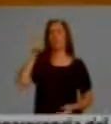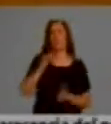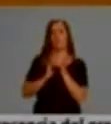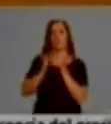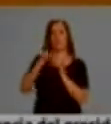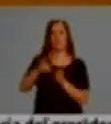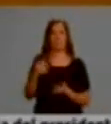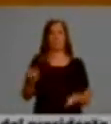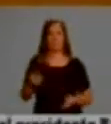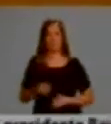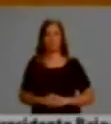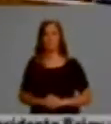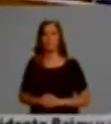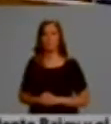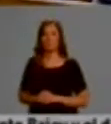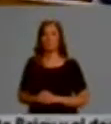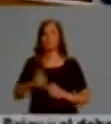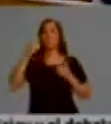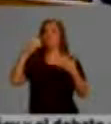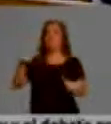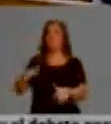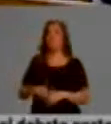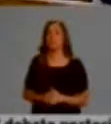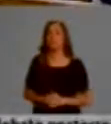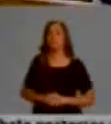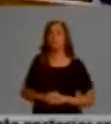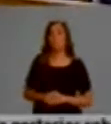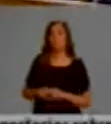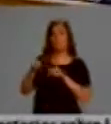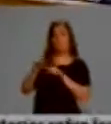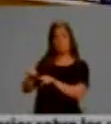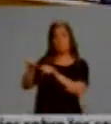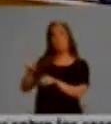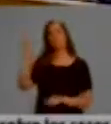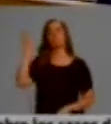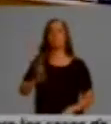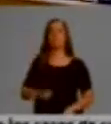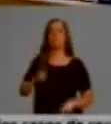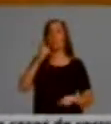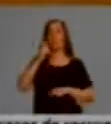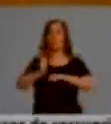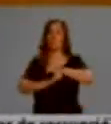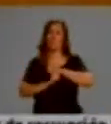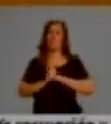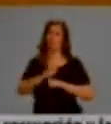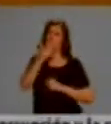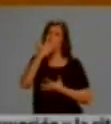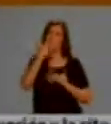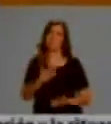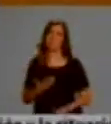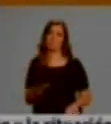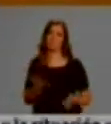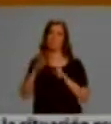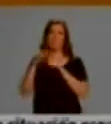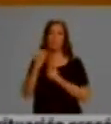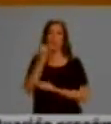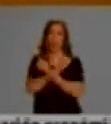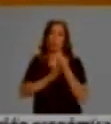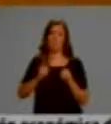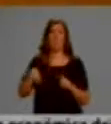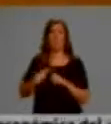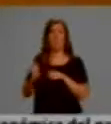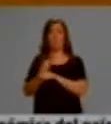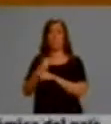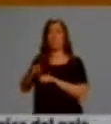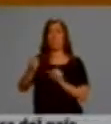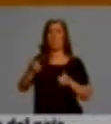Cámara. Es más, usted ha venido utilizando algo tan dramático como es la situación económica y el